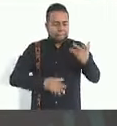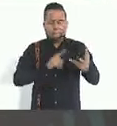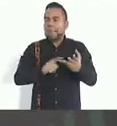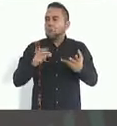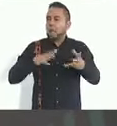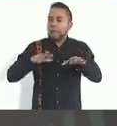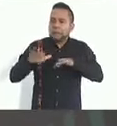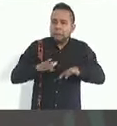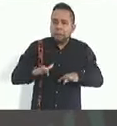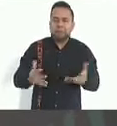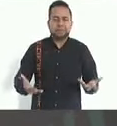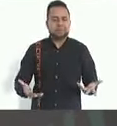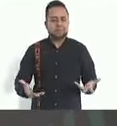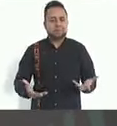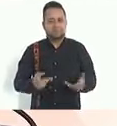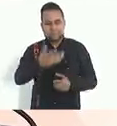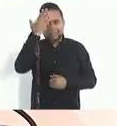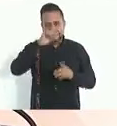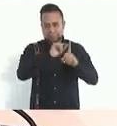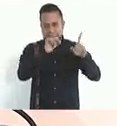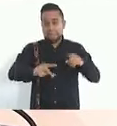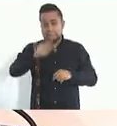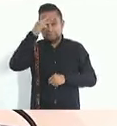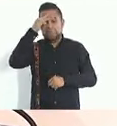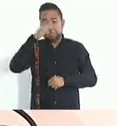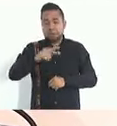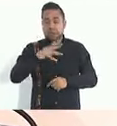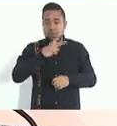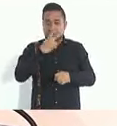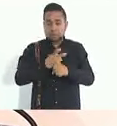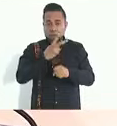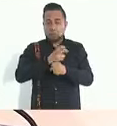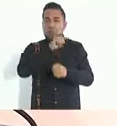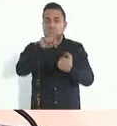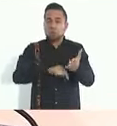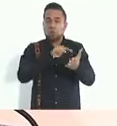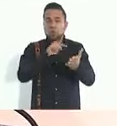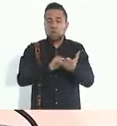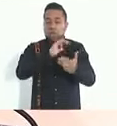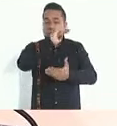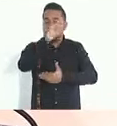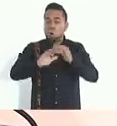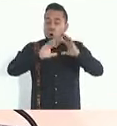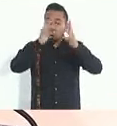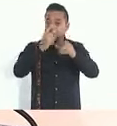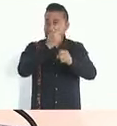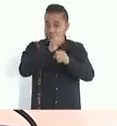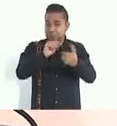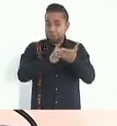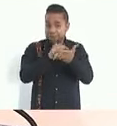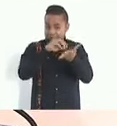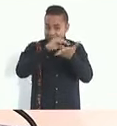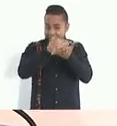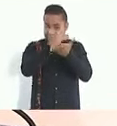trabajo. ¿Saben ustedes que México ocupa el segundo lugar en el mundo